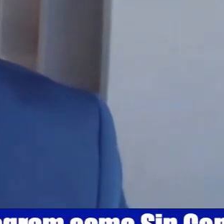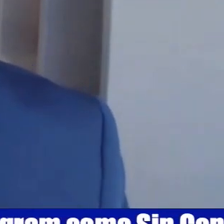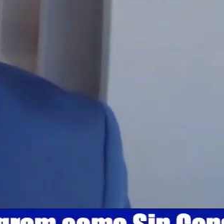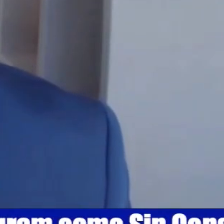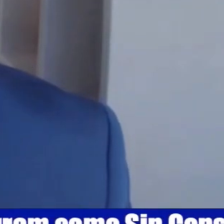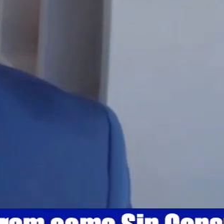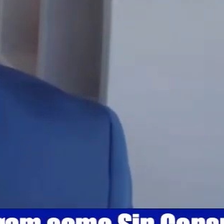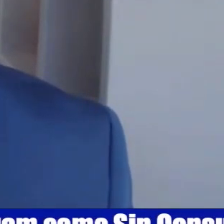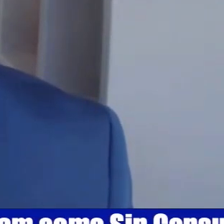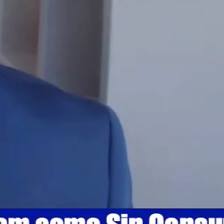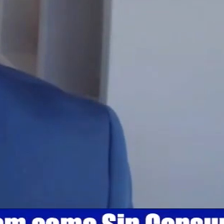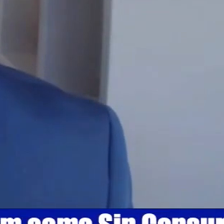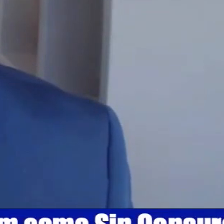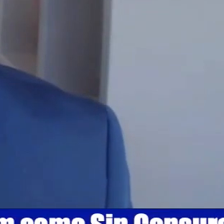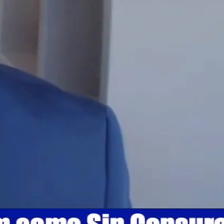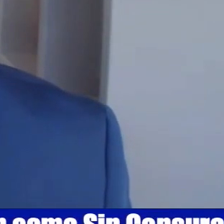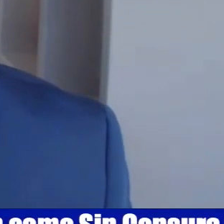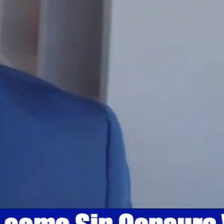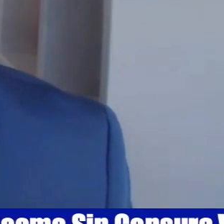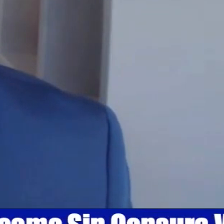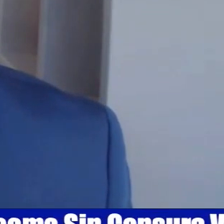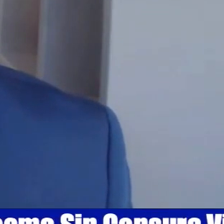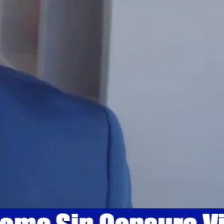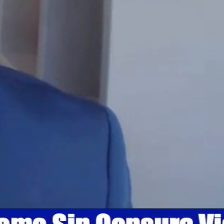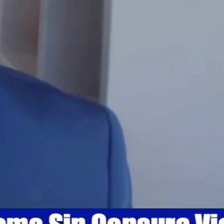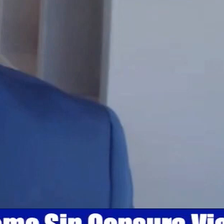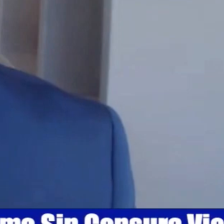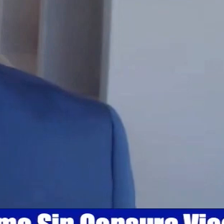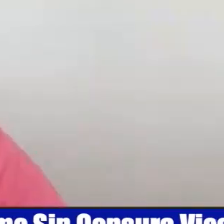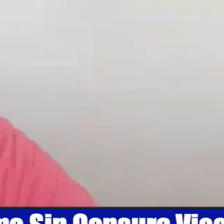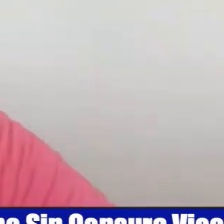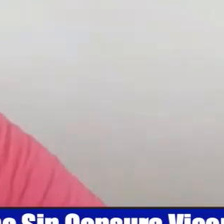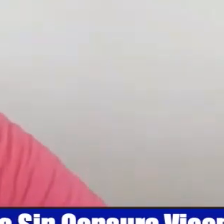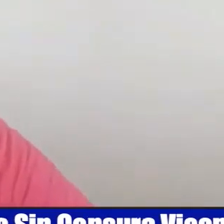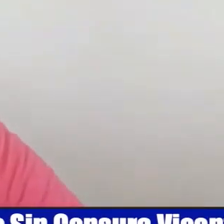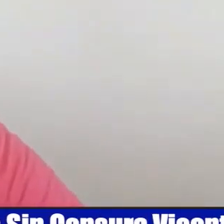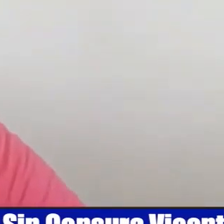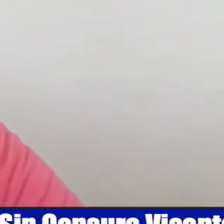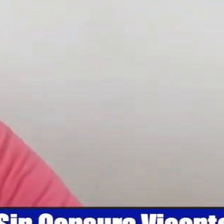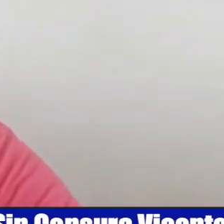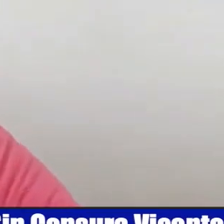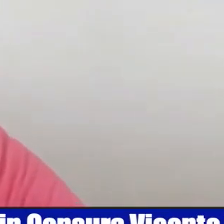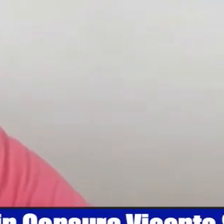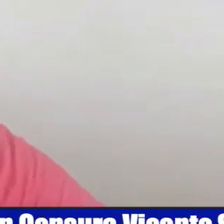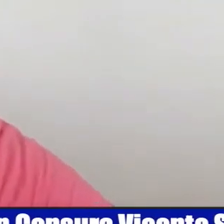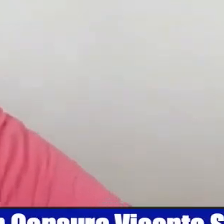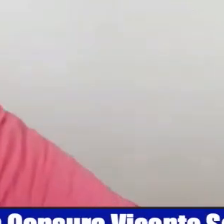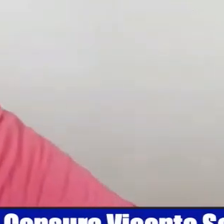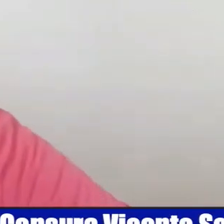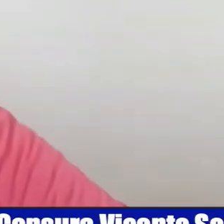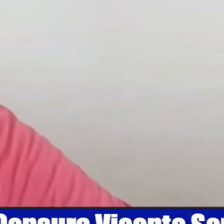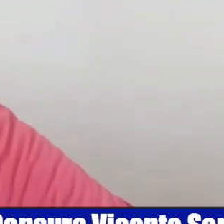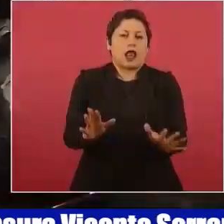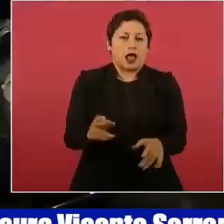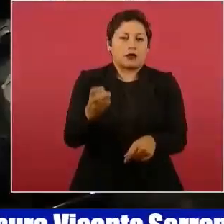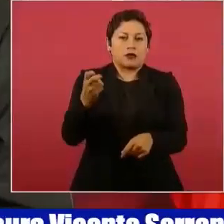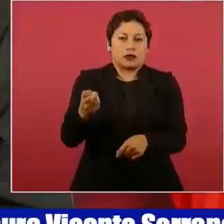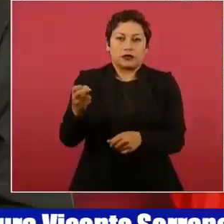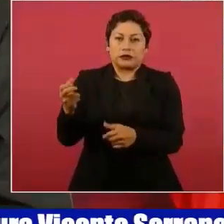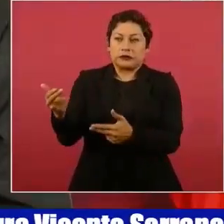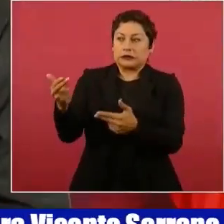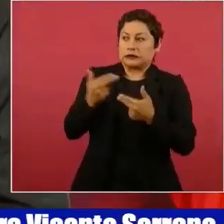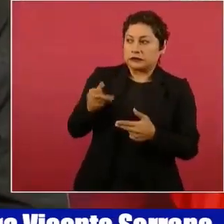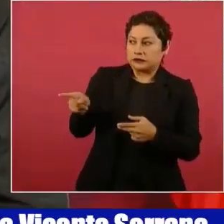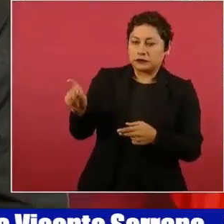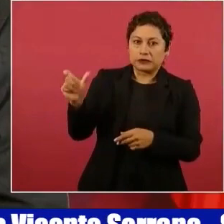victoria. Y vaya que si hay personajes que no quieren entender a López Obrador, sobre